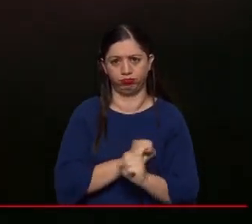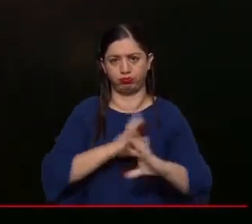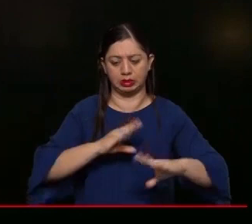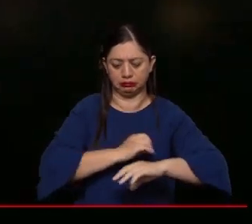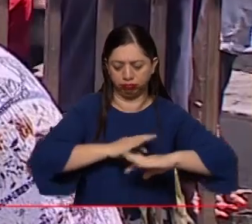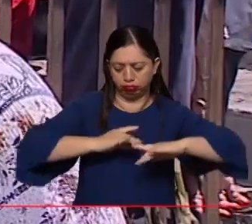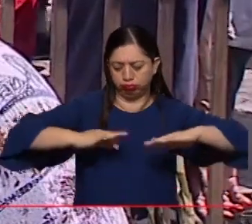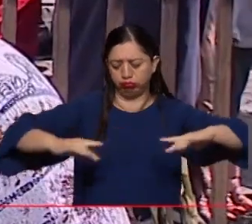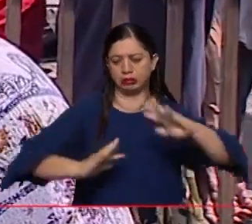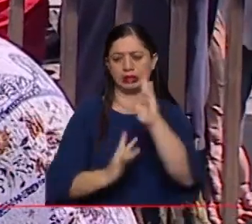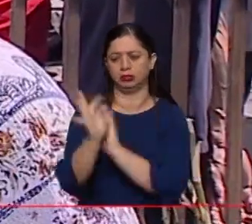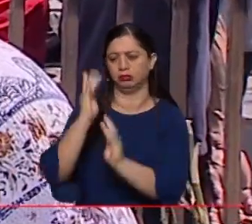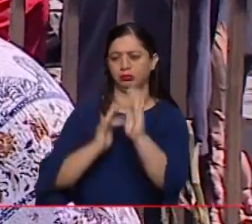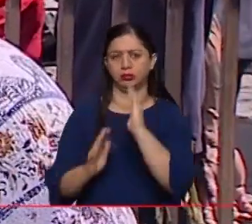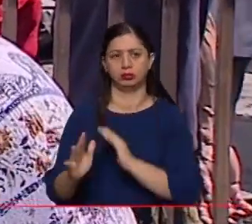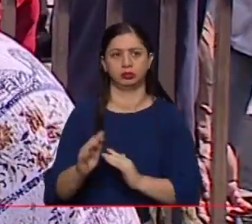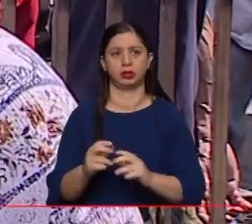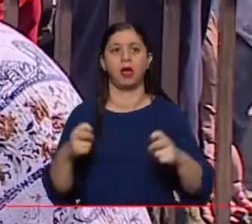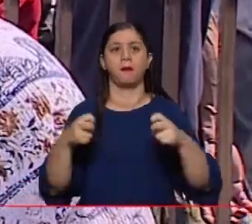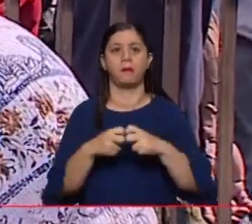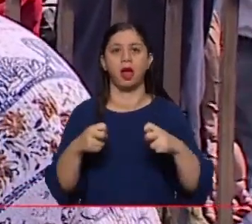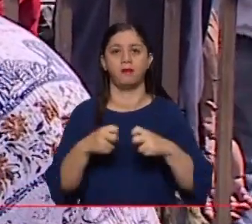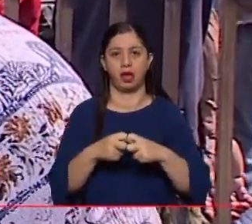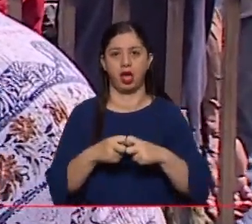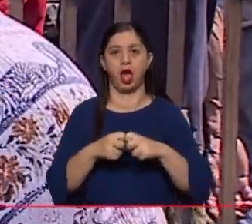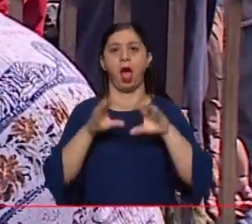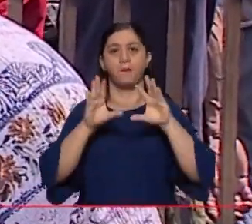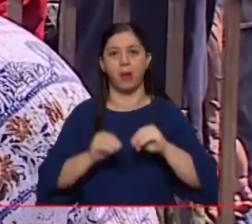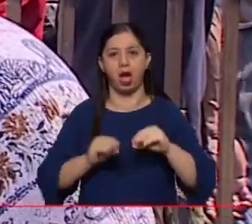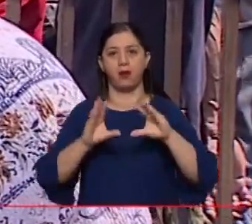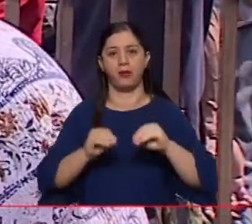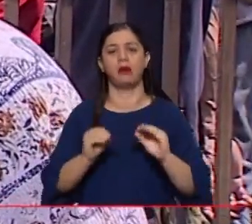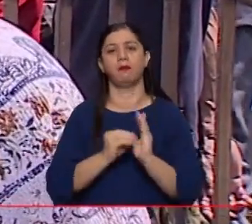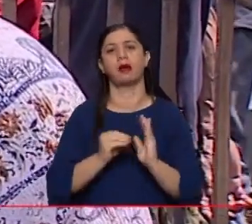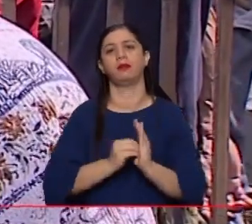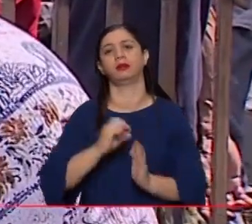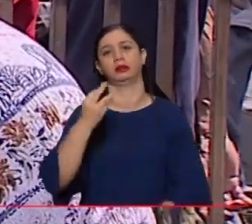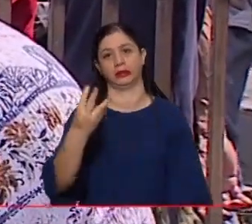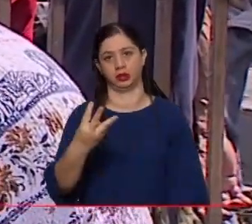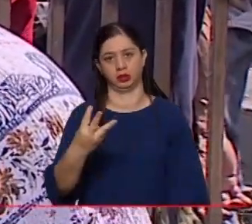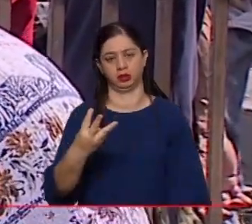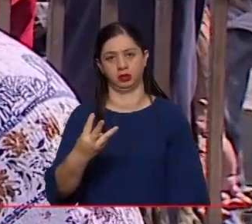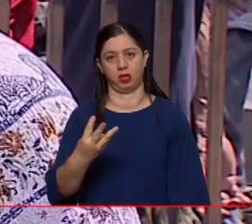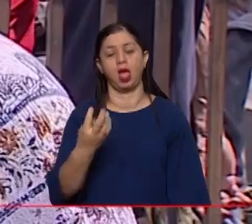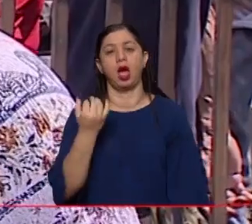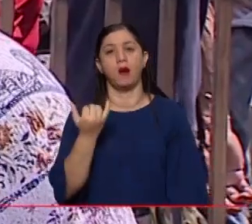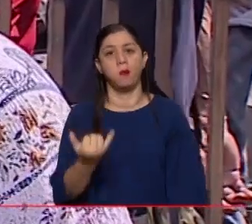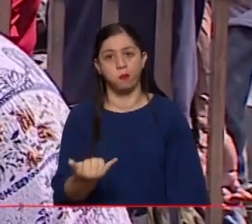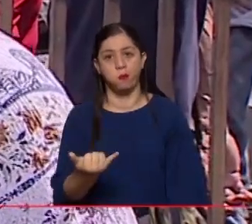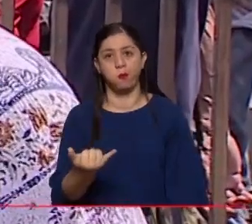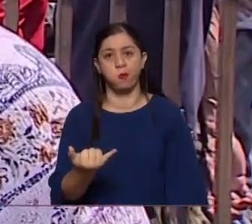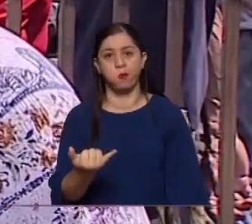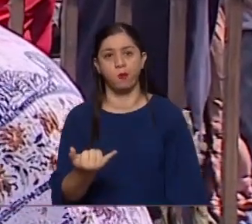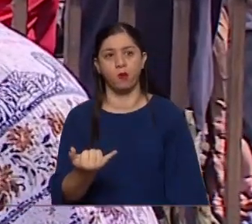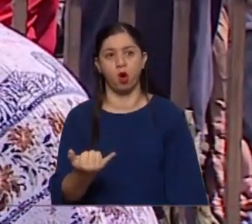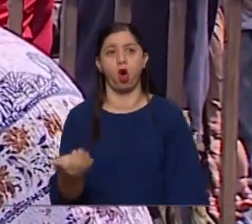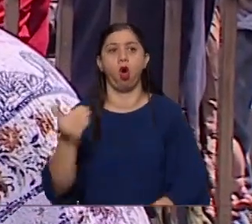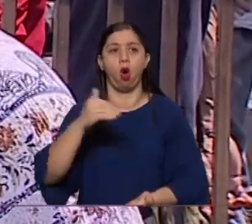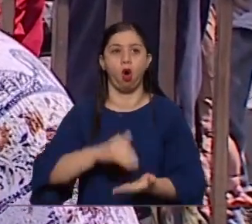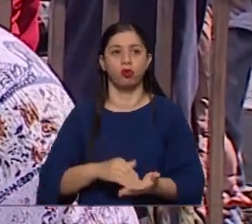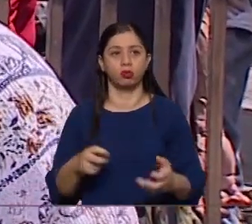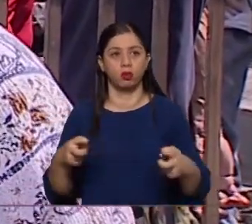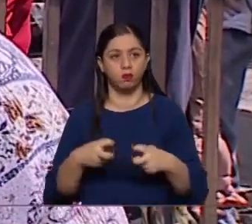rápidamente se fue tres veces la energía y en ese momento cuando volvió